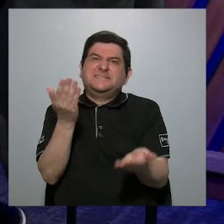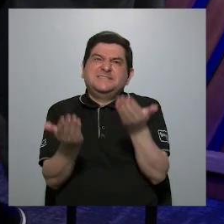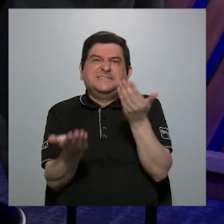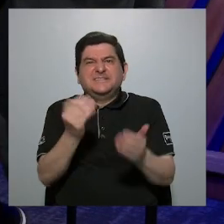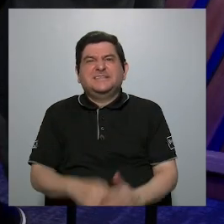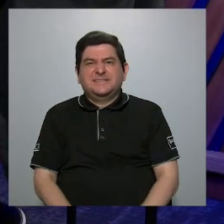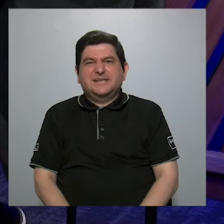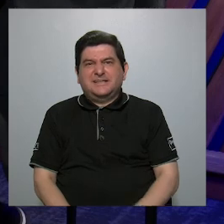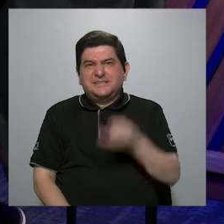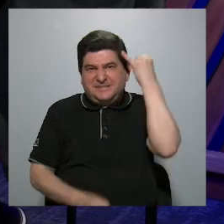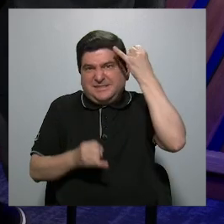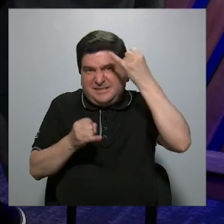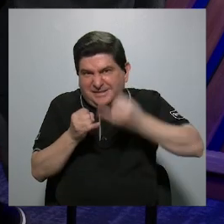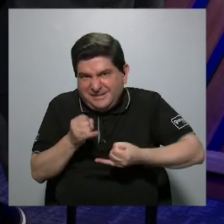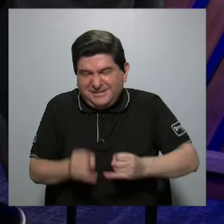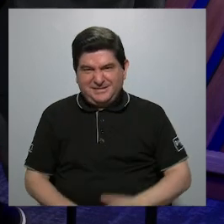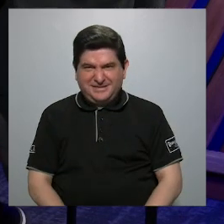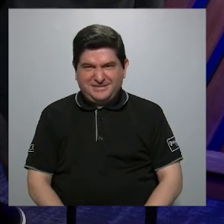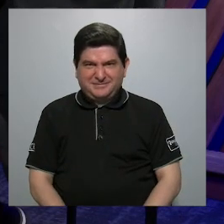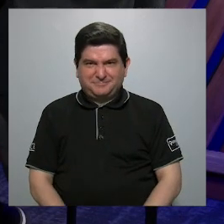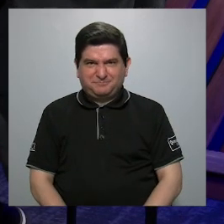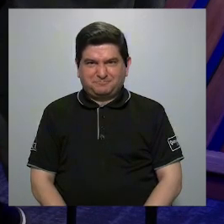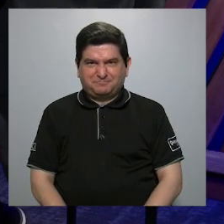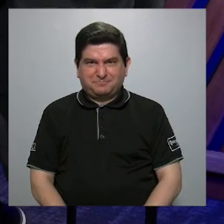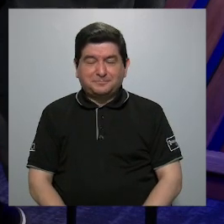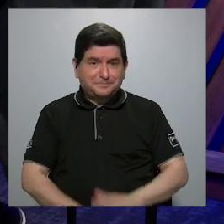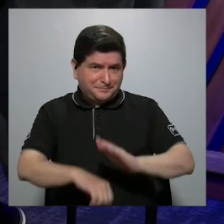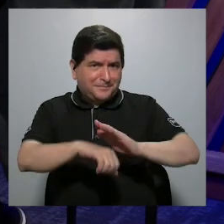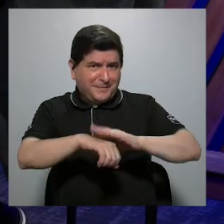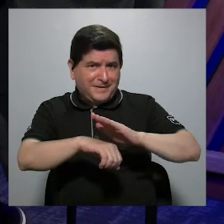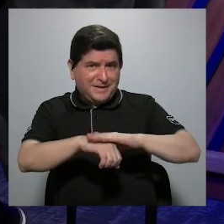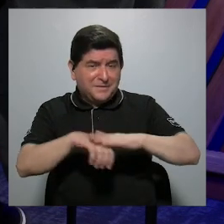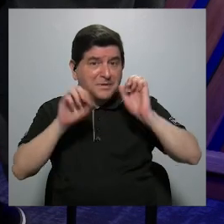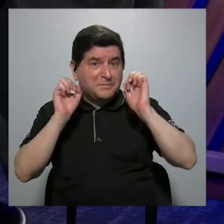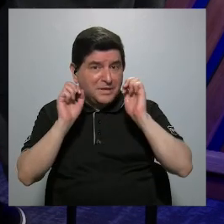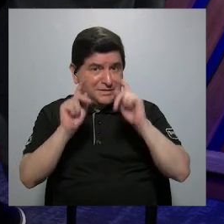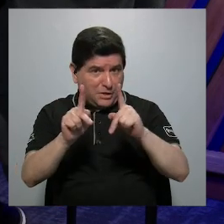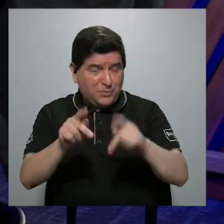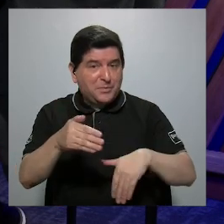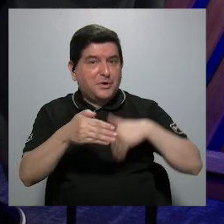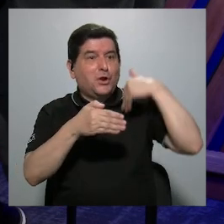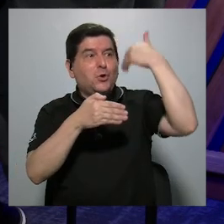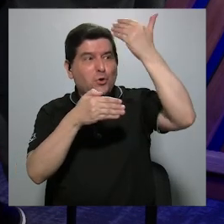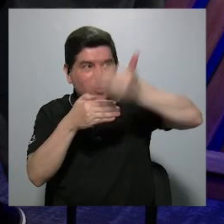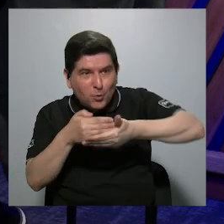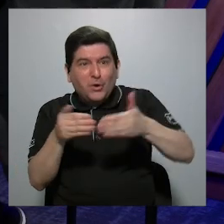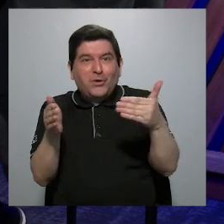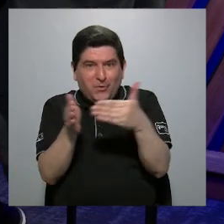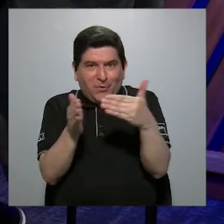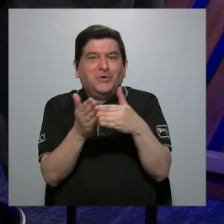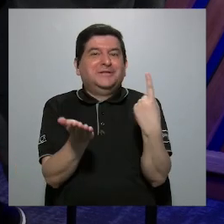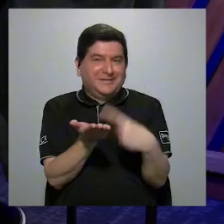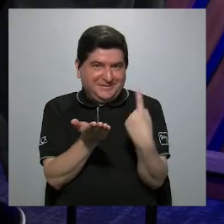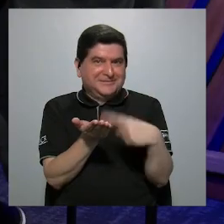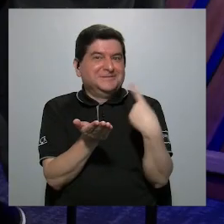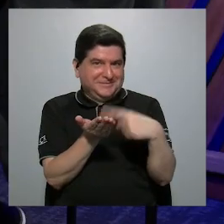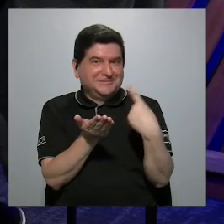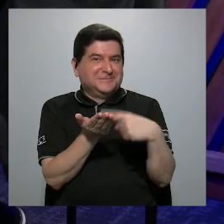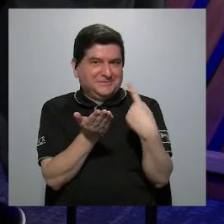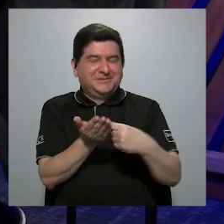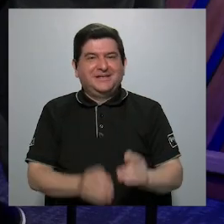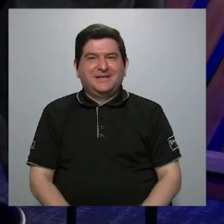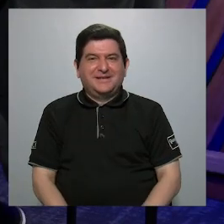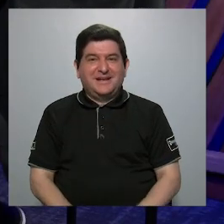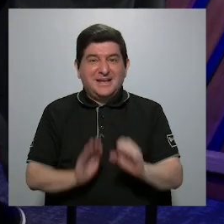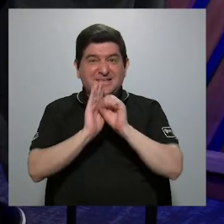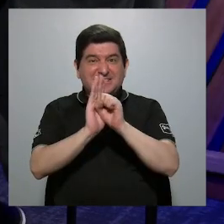además, tal vez cierro con esto, para dejar la posibilidad de en otra ocasión también discutirlo con